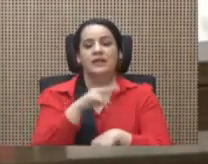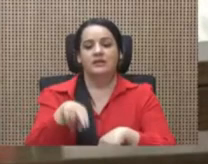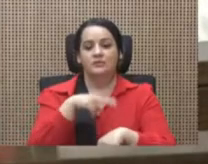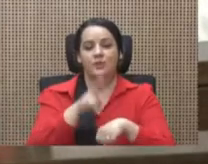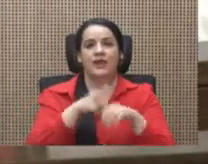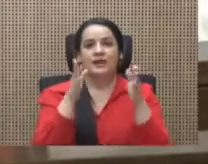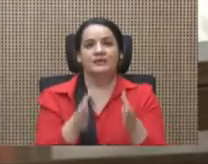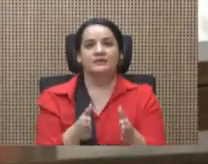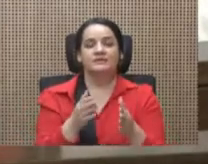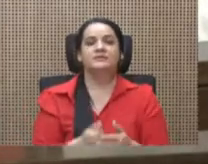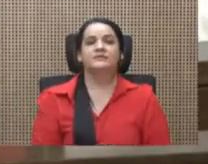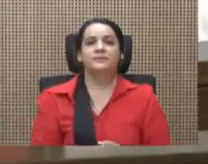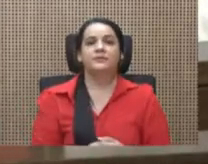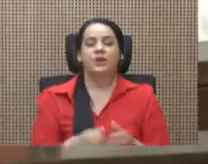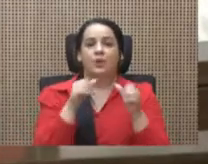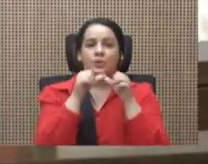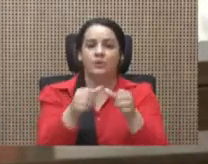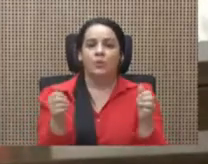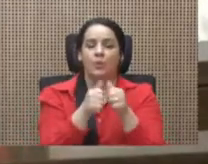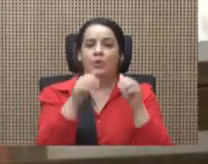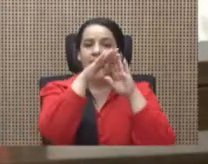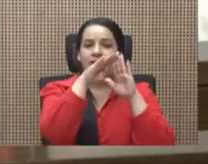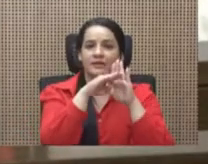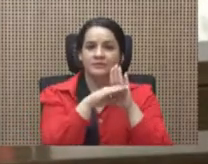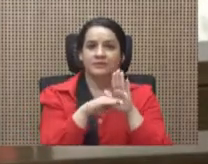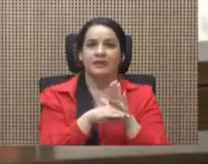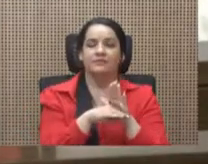nacionales. Continuando con la lista,